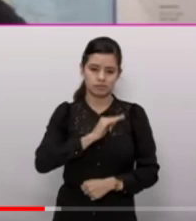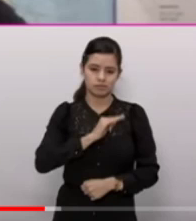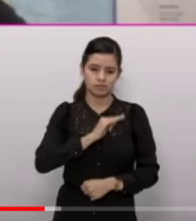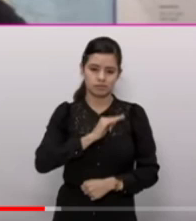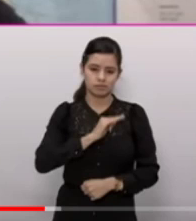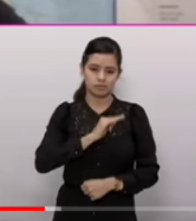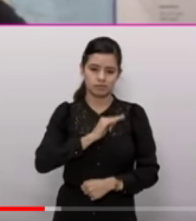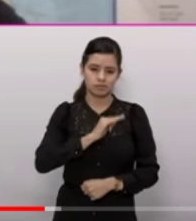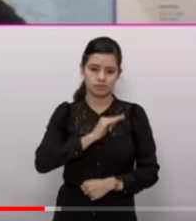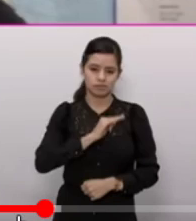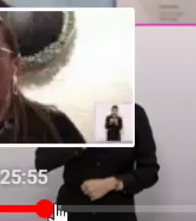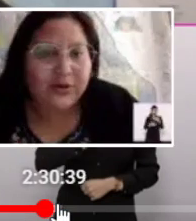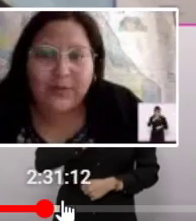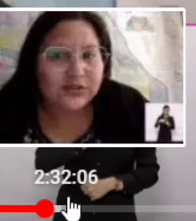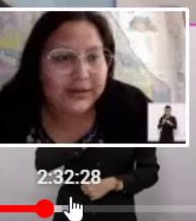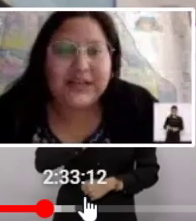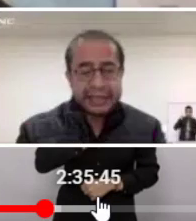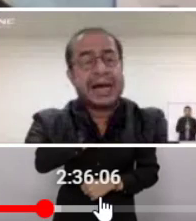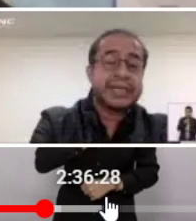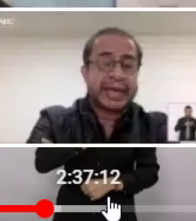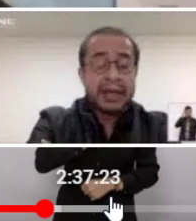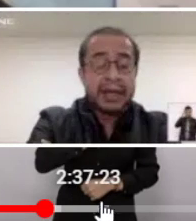representa que no solo esté